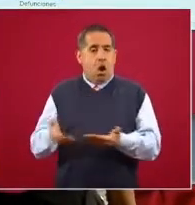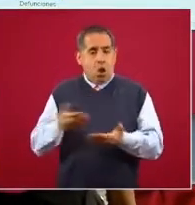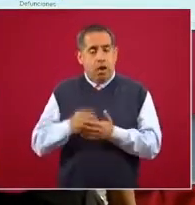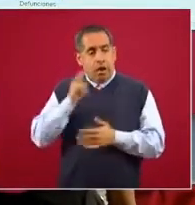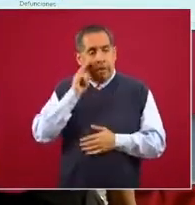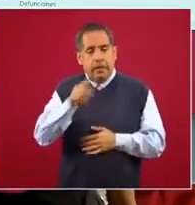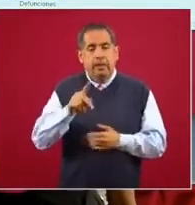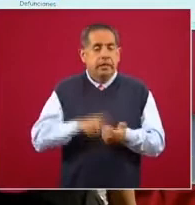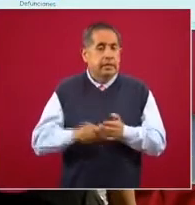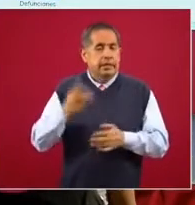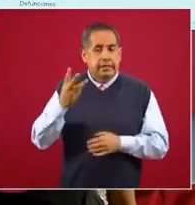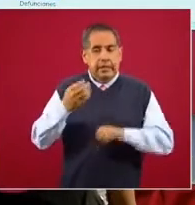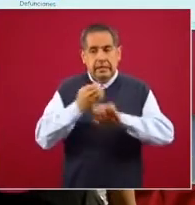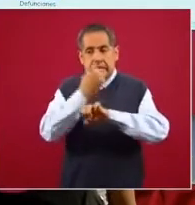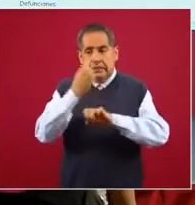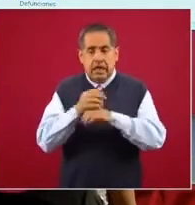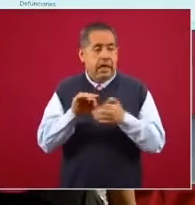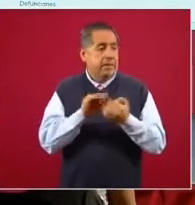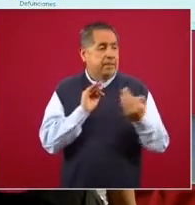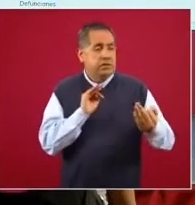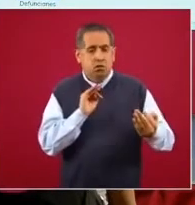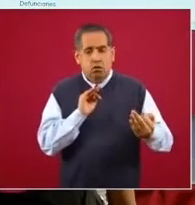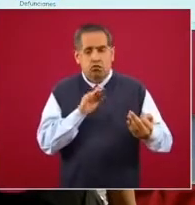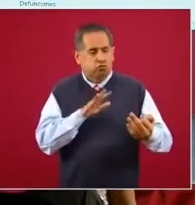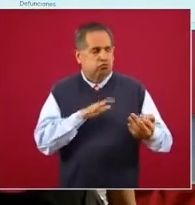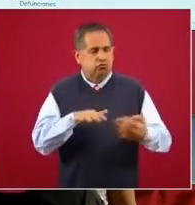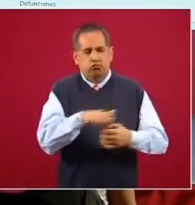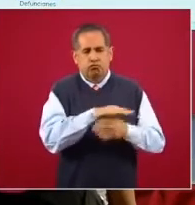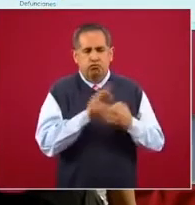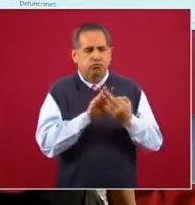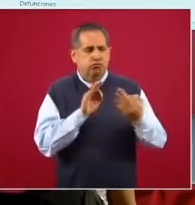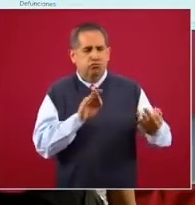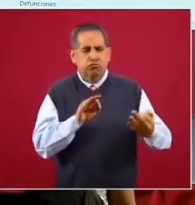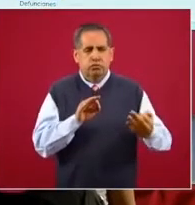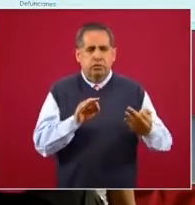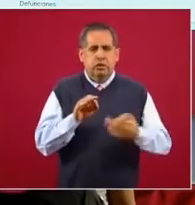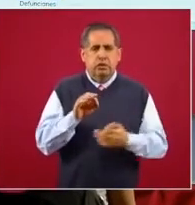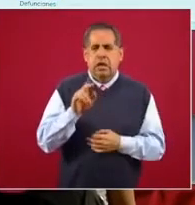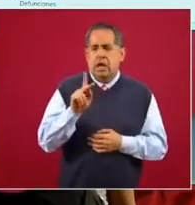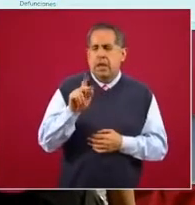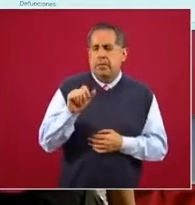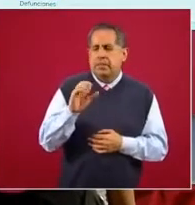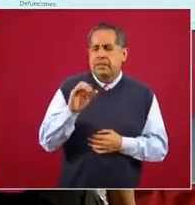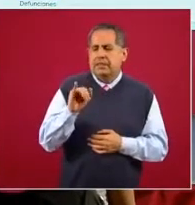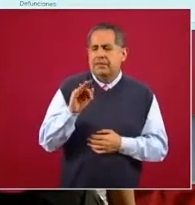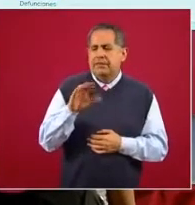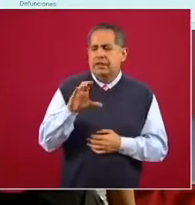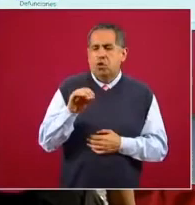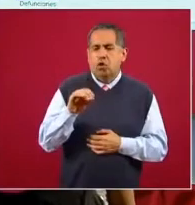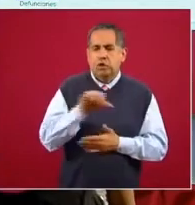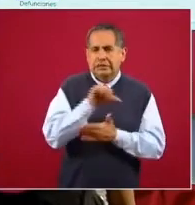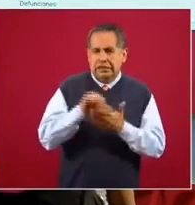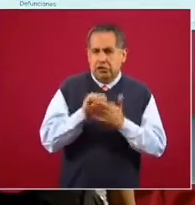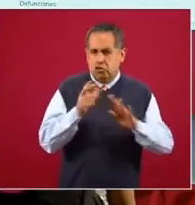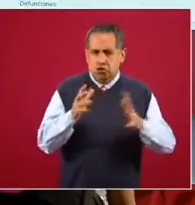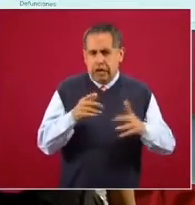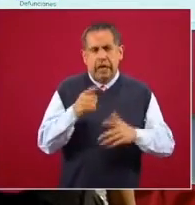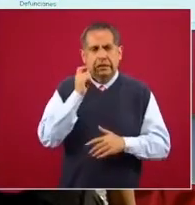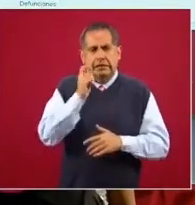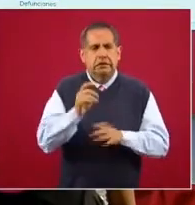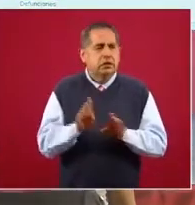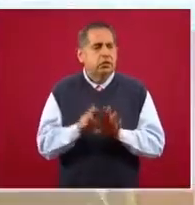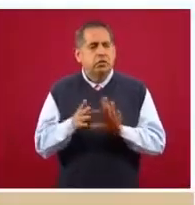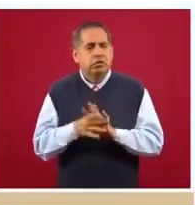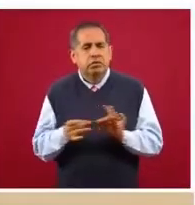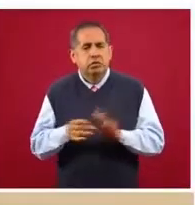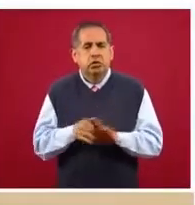hoy 3 estados que son vecinos también, es una región, digamos, del Pacífico Centro del país, y vamos a ver cómo